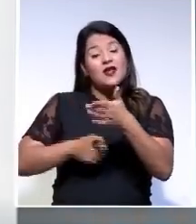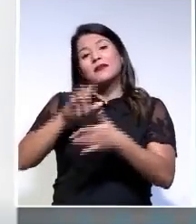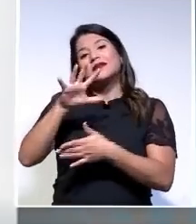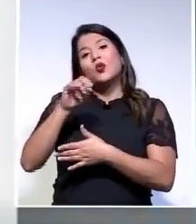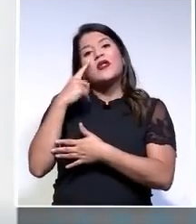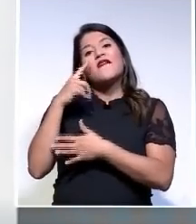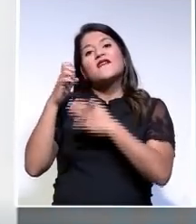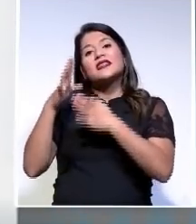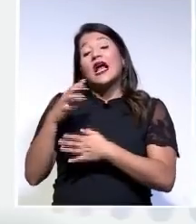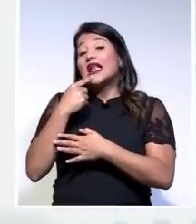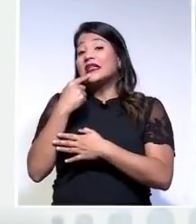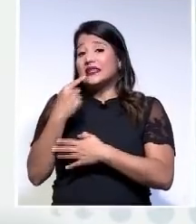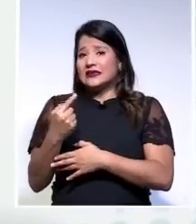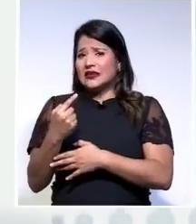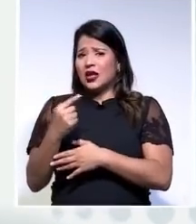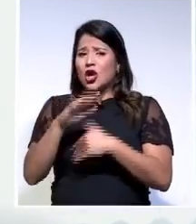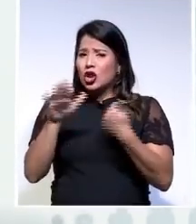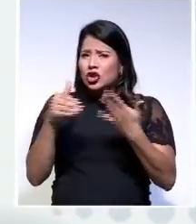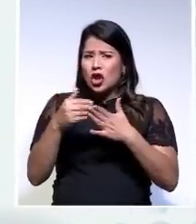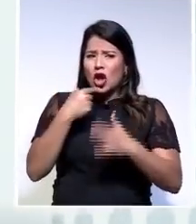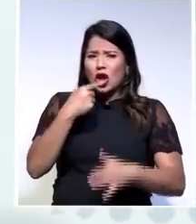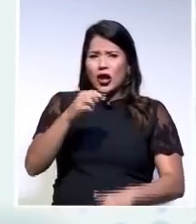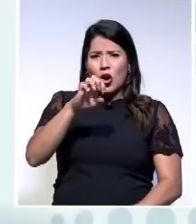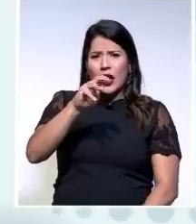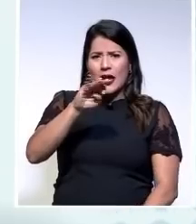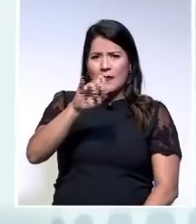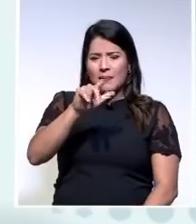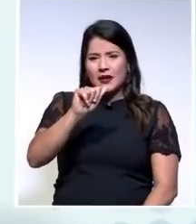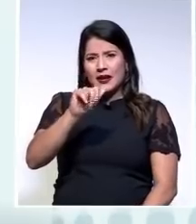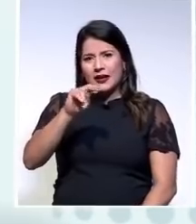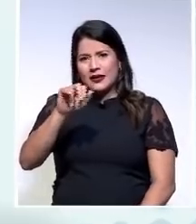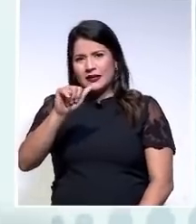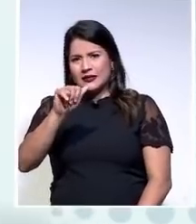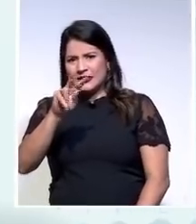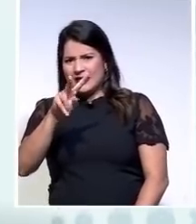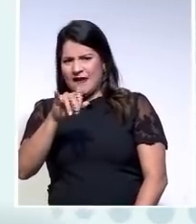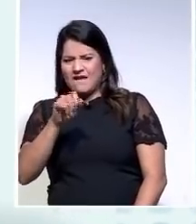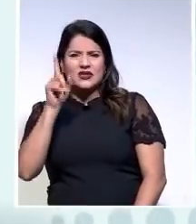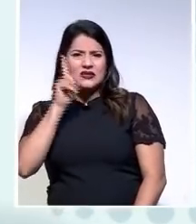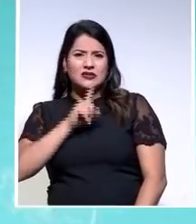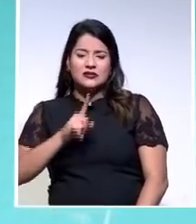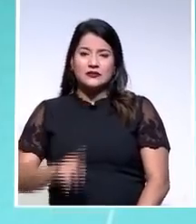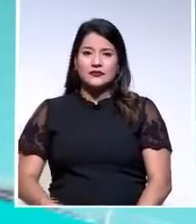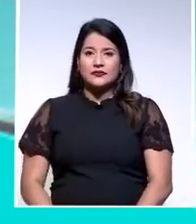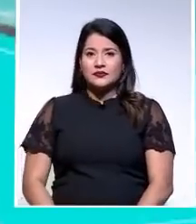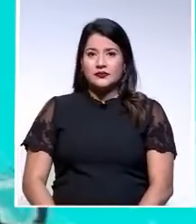de la exfiscal Emilia Navas sobre las supuestas presiones en el Ministerio Público.